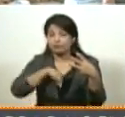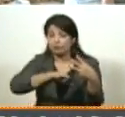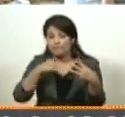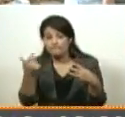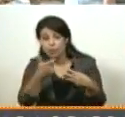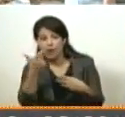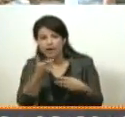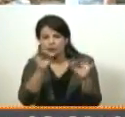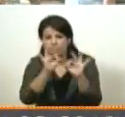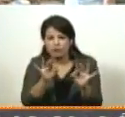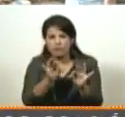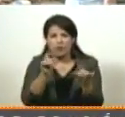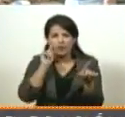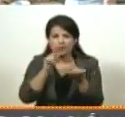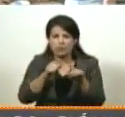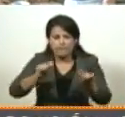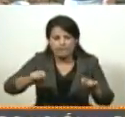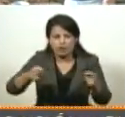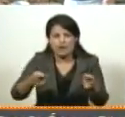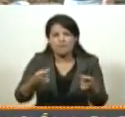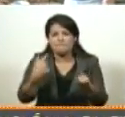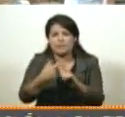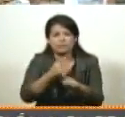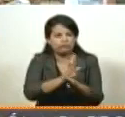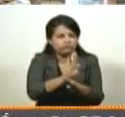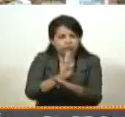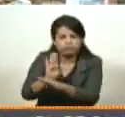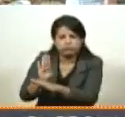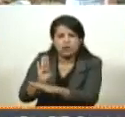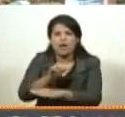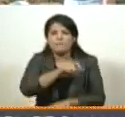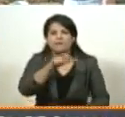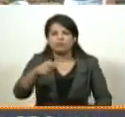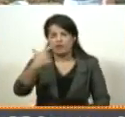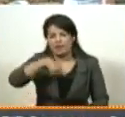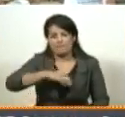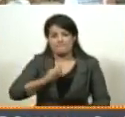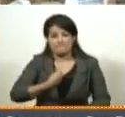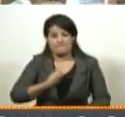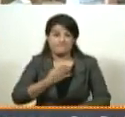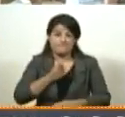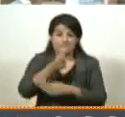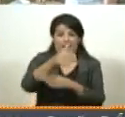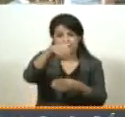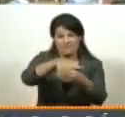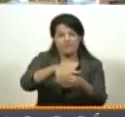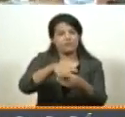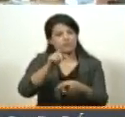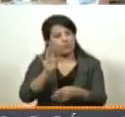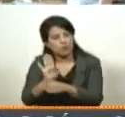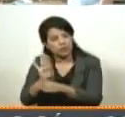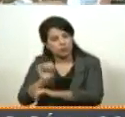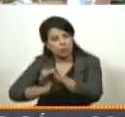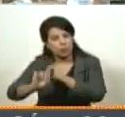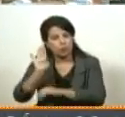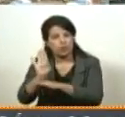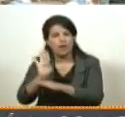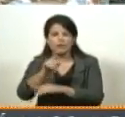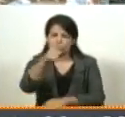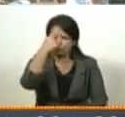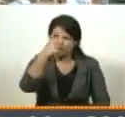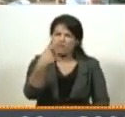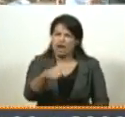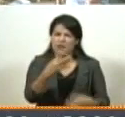buscando medidas que protejan la vida y la integridad física de las electoras y los electores, porque, como sabemos, ha habido